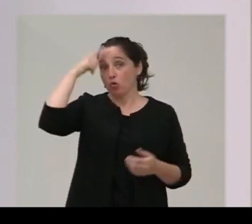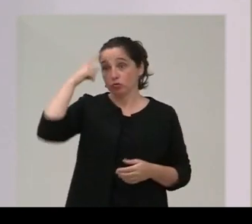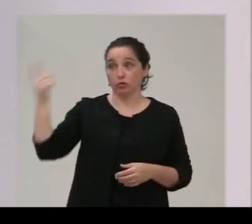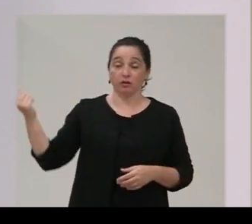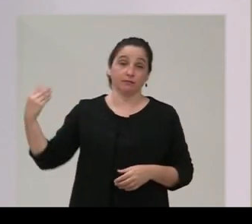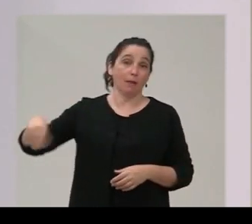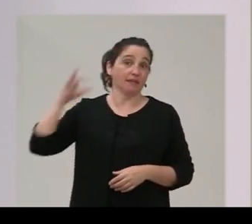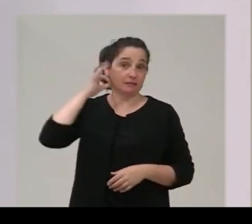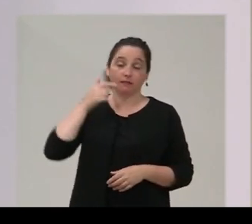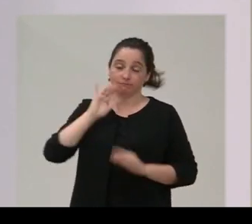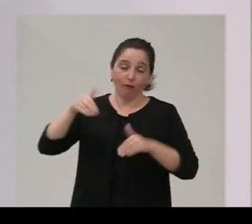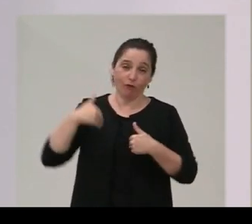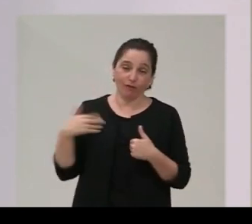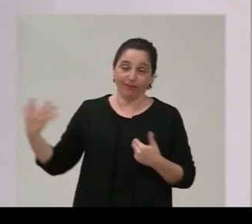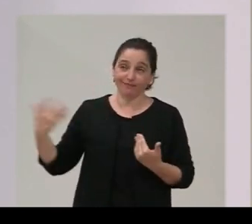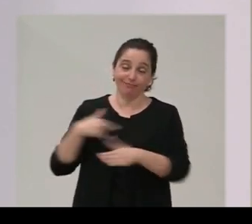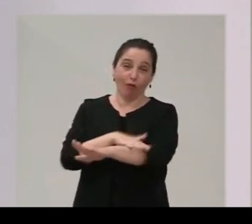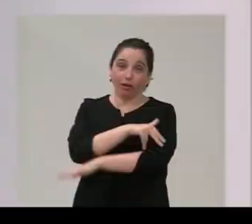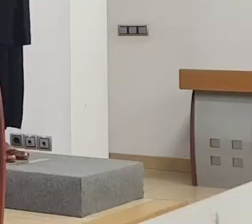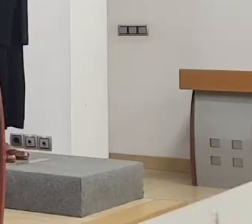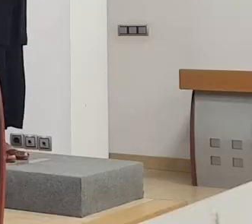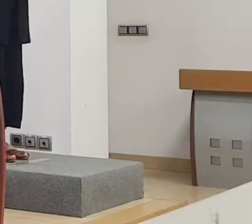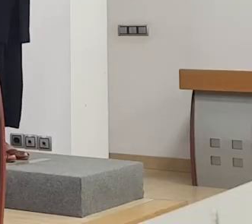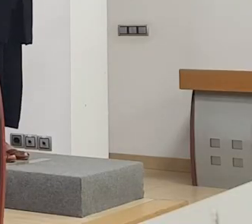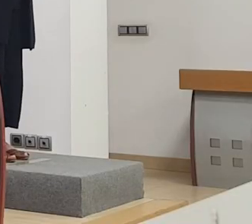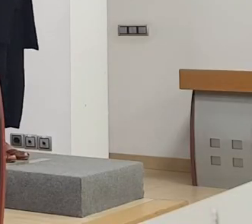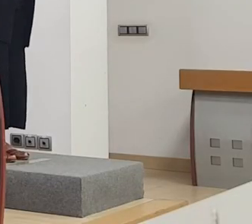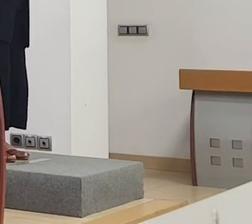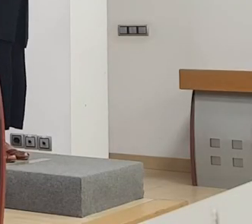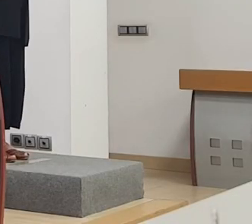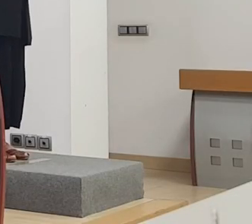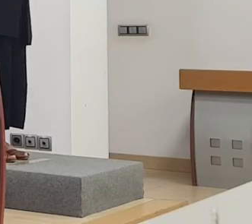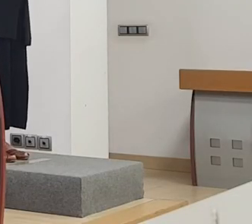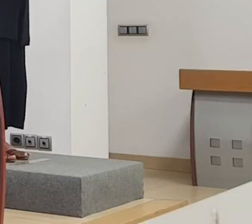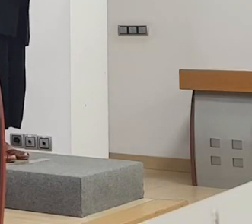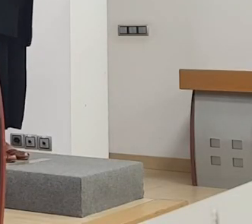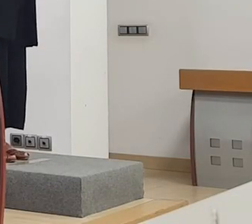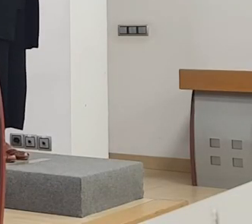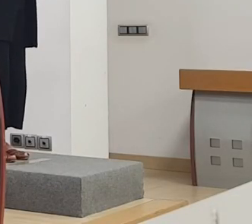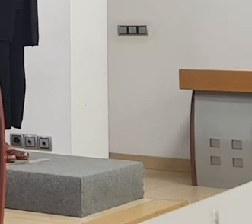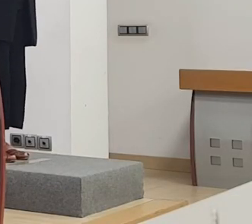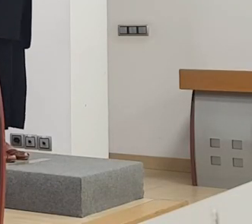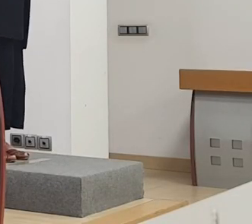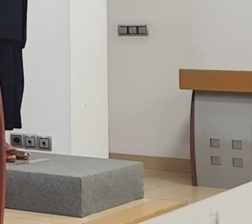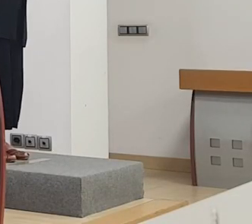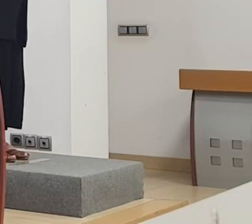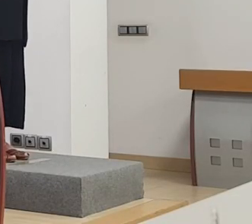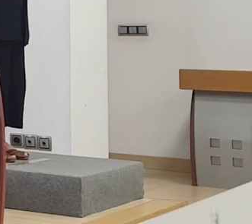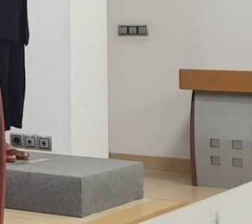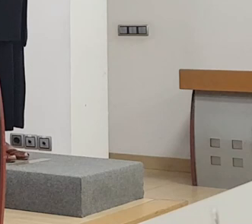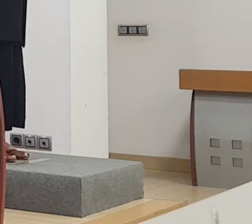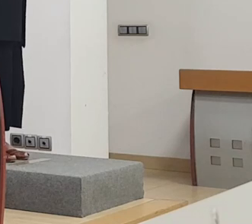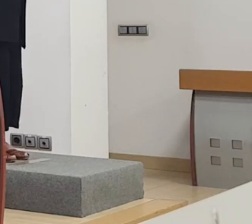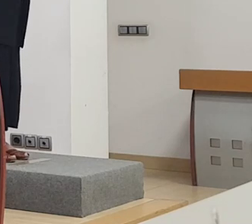la presidenta vuelve el gobierno de Cantabria a formar parte del centro asociado al Reina Sofía en dos